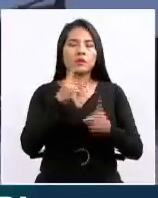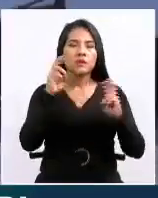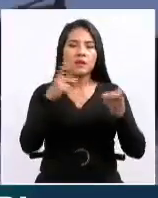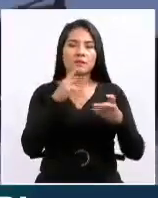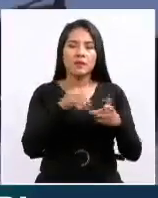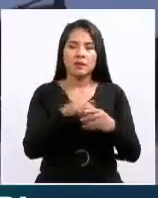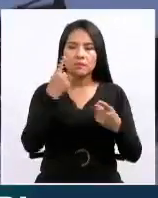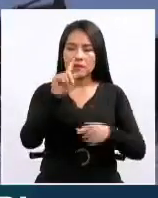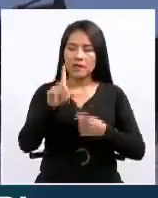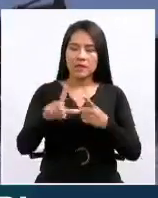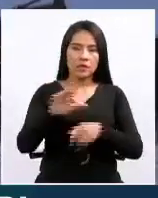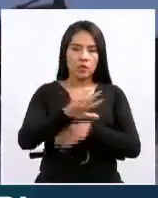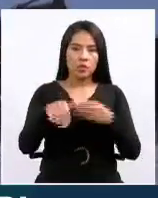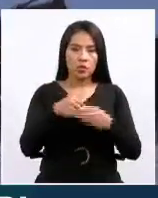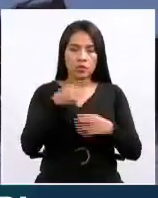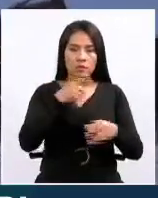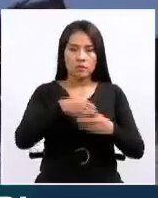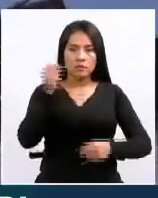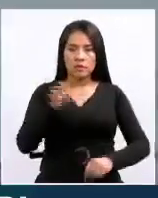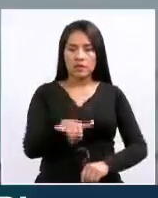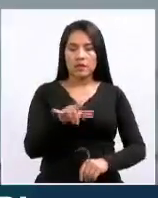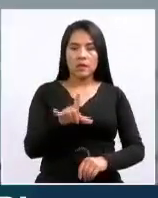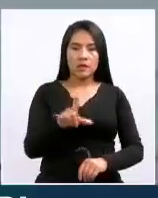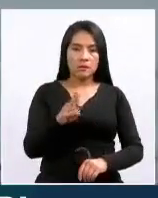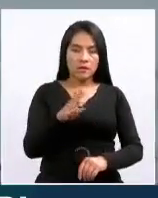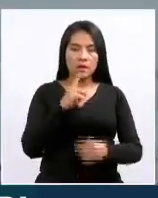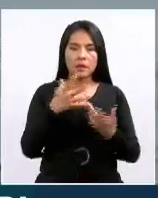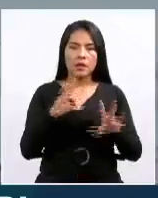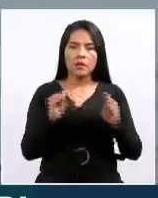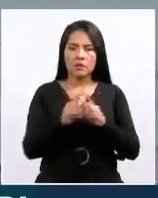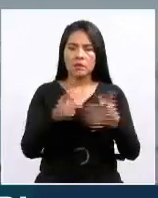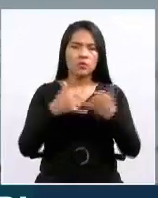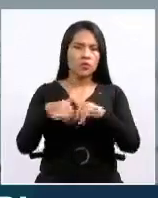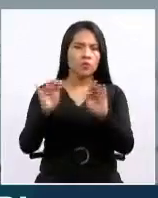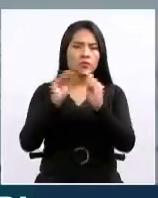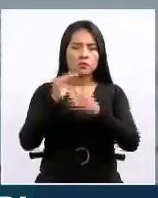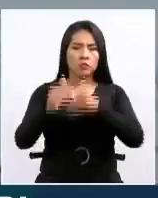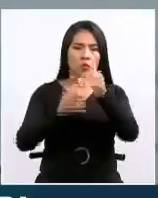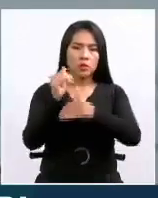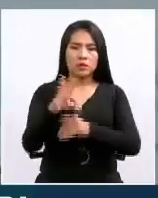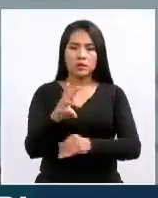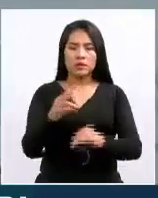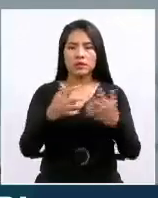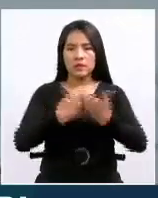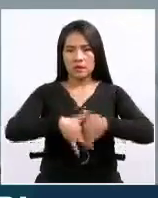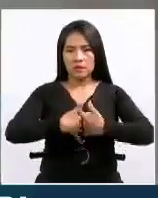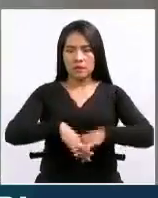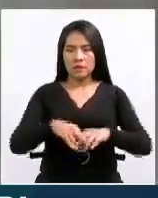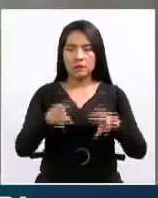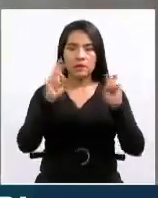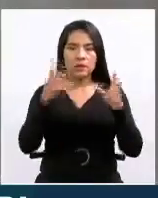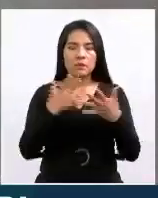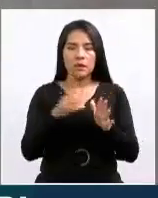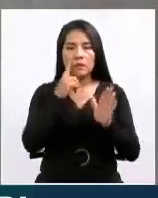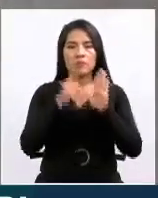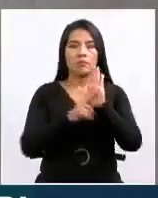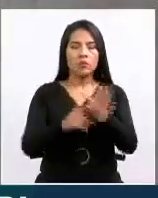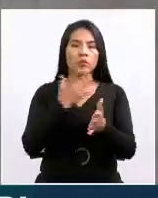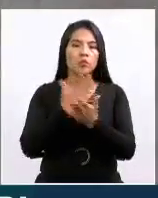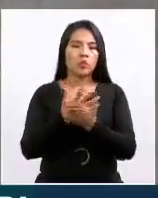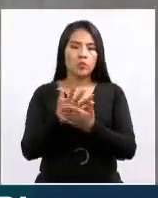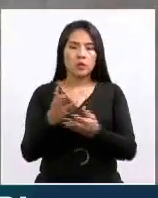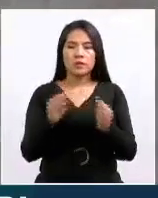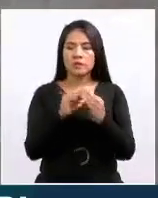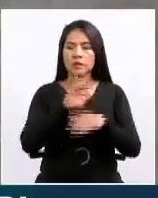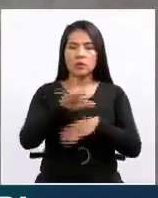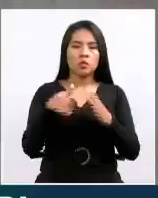Extracción Directa de Litio del DILB concluyó su informe final, quedando dentro del proceso 6 empresas, las que presentaron sus propuestas de pilotaje, las que